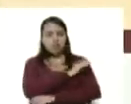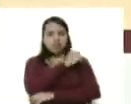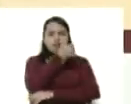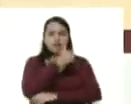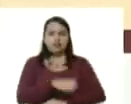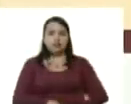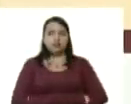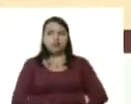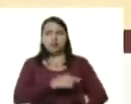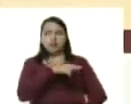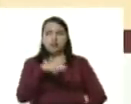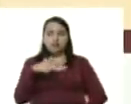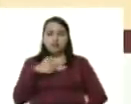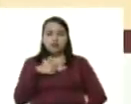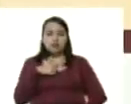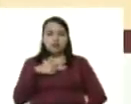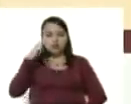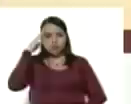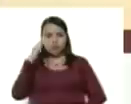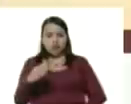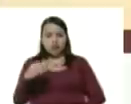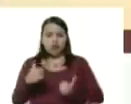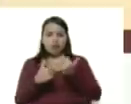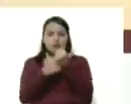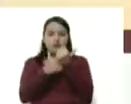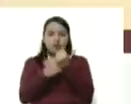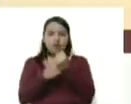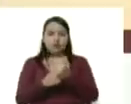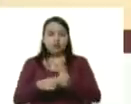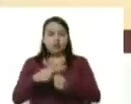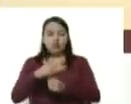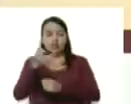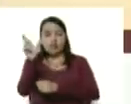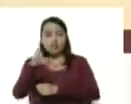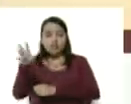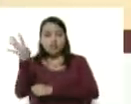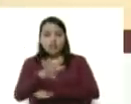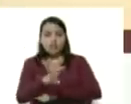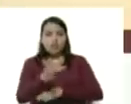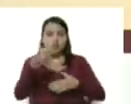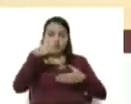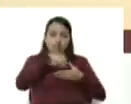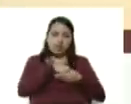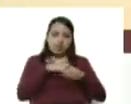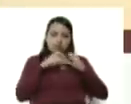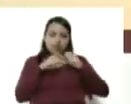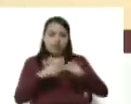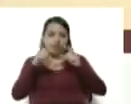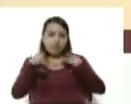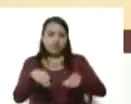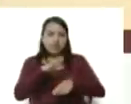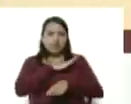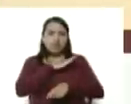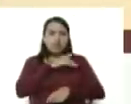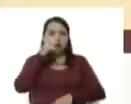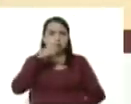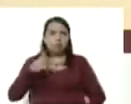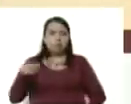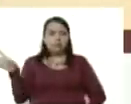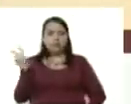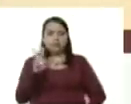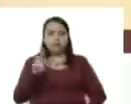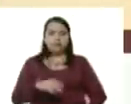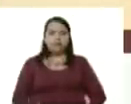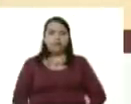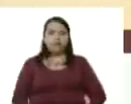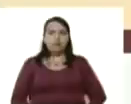nuestros soldados están con el Esequibo sembrado en el corazón, como también lo tiene el pueblo de Venezuela. Y en